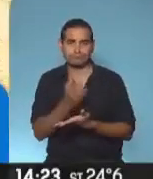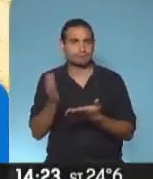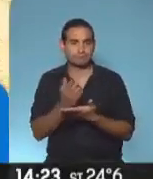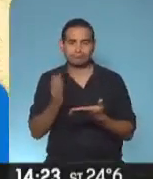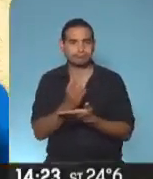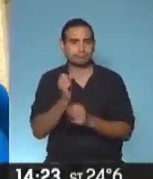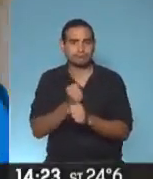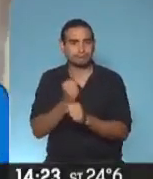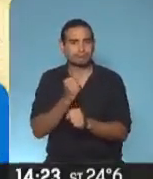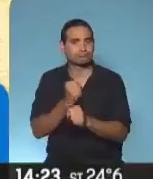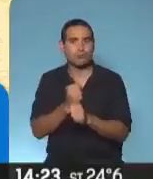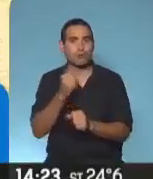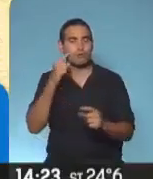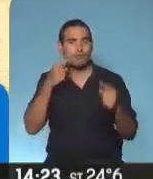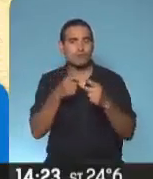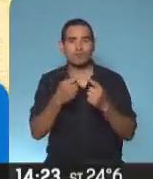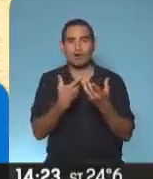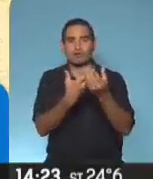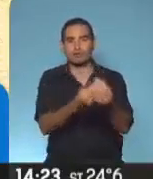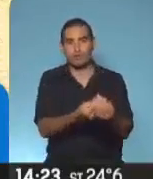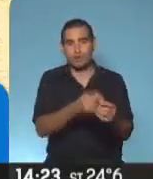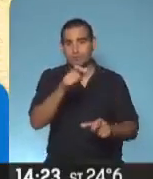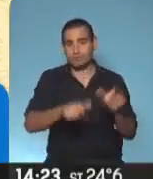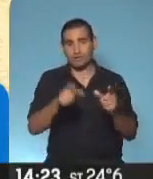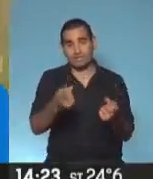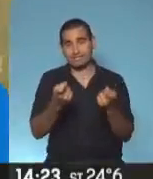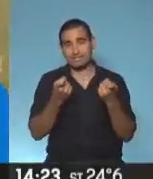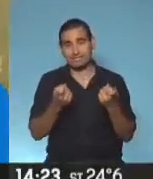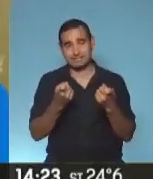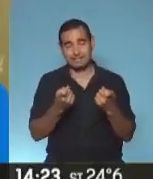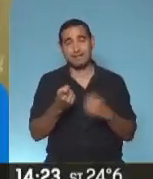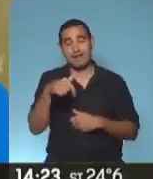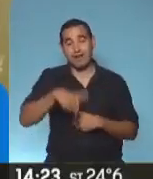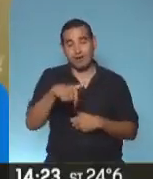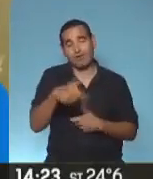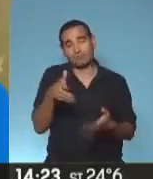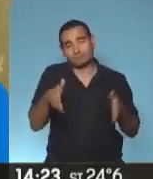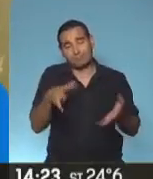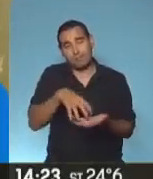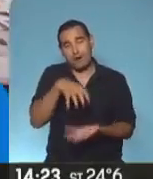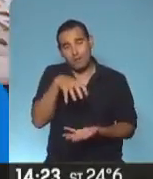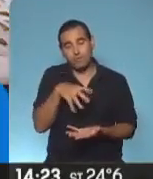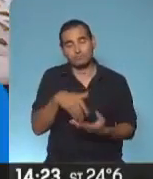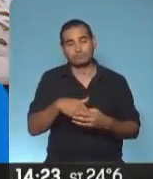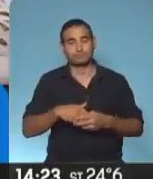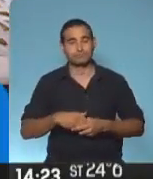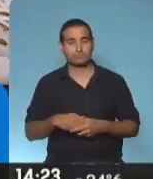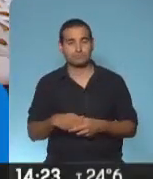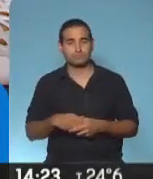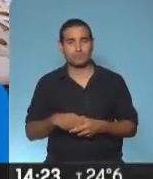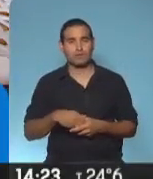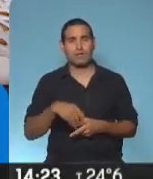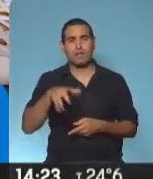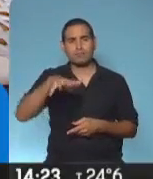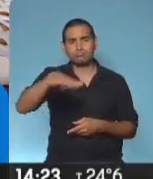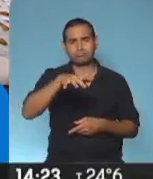objetivo es ayudar a los que más necesitan en estas Pascuas con cuarentena. Han venido de